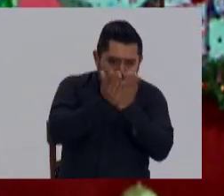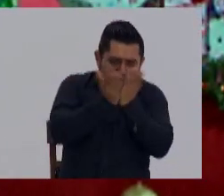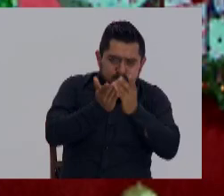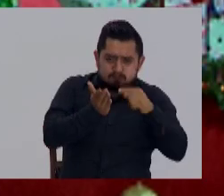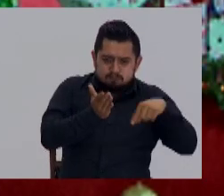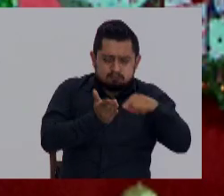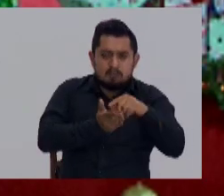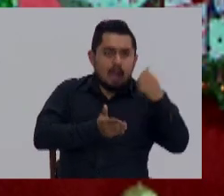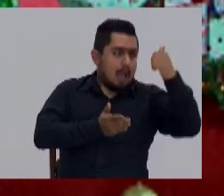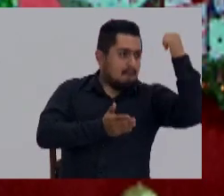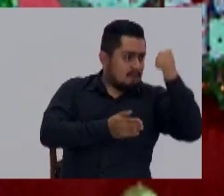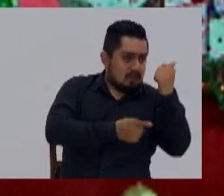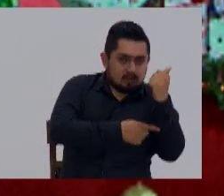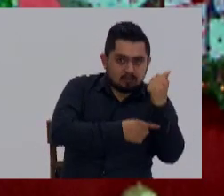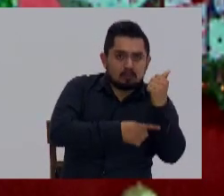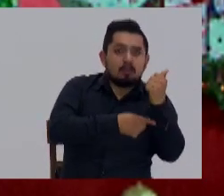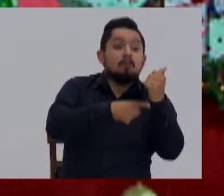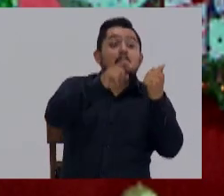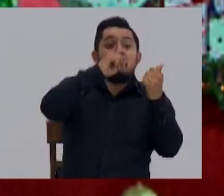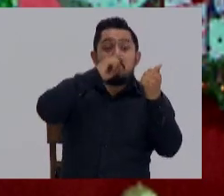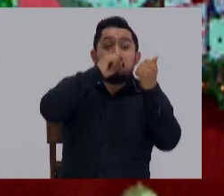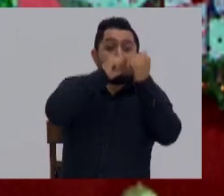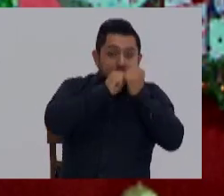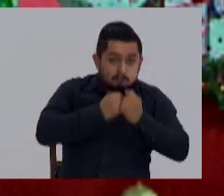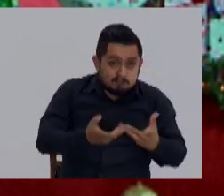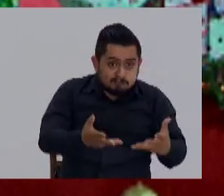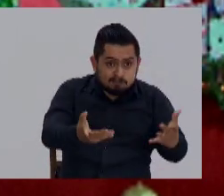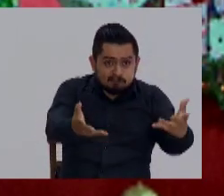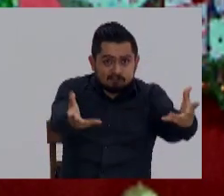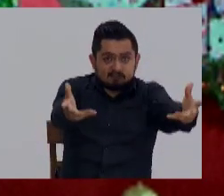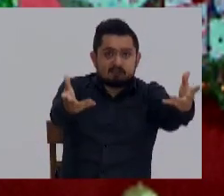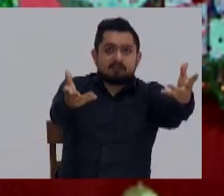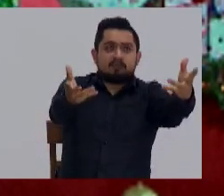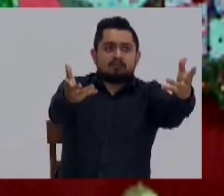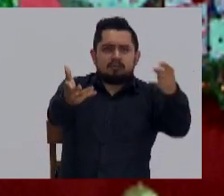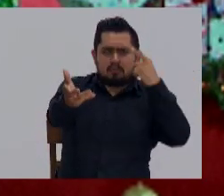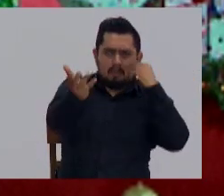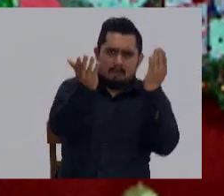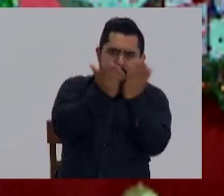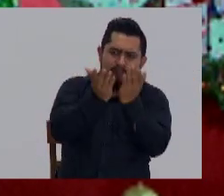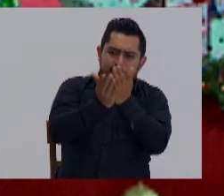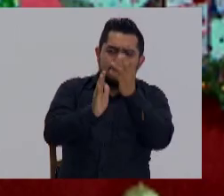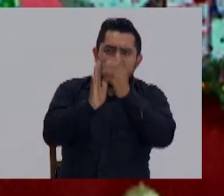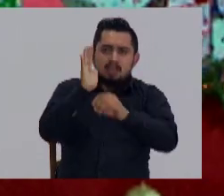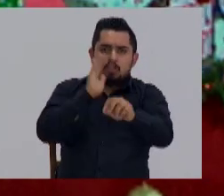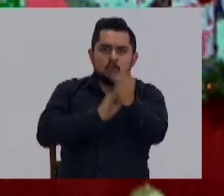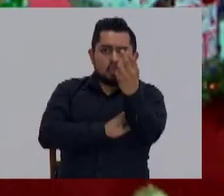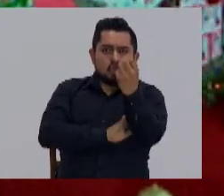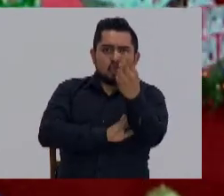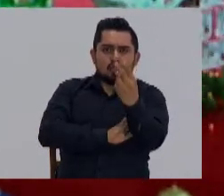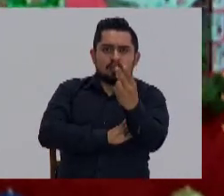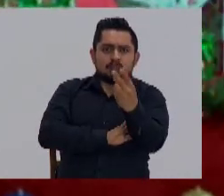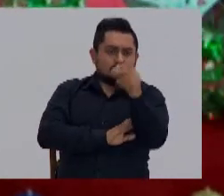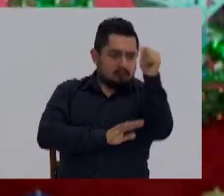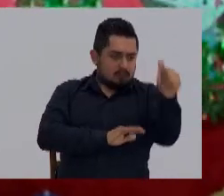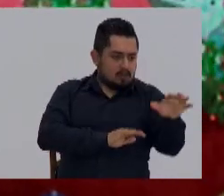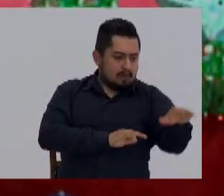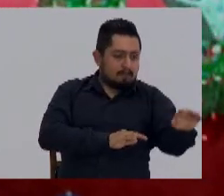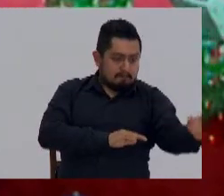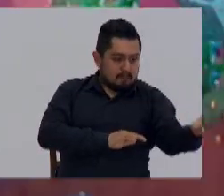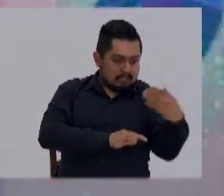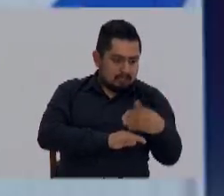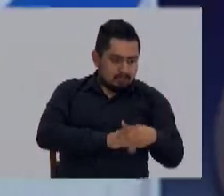un Abraham para ser padre de naciones. Y usted lo puede leer en Génesis capítulo 12. Le dijo: